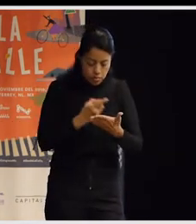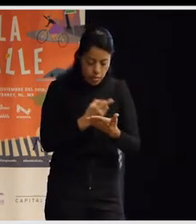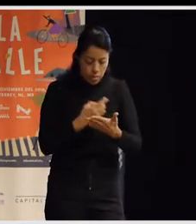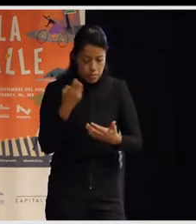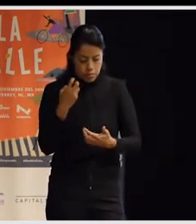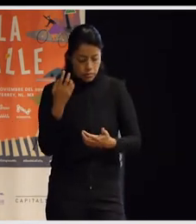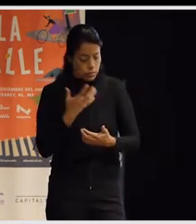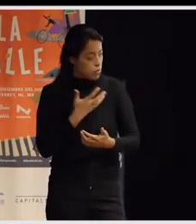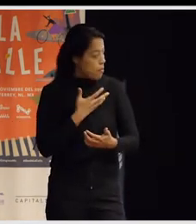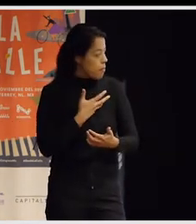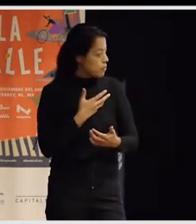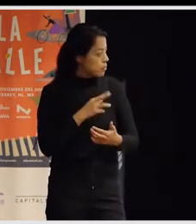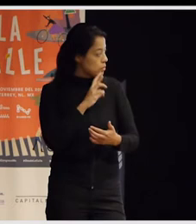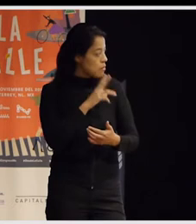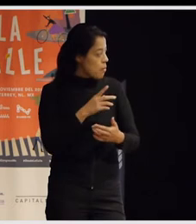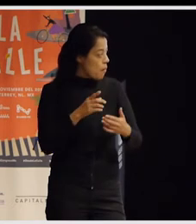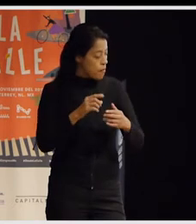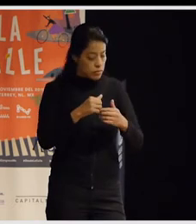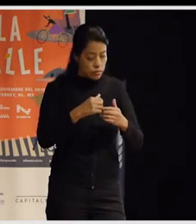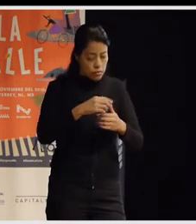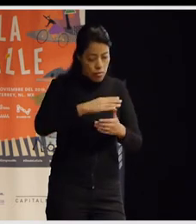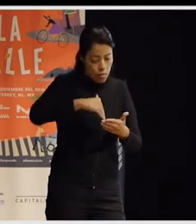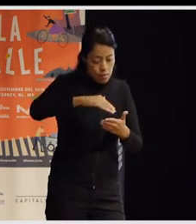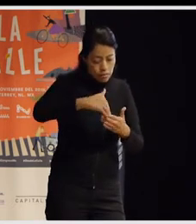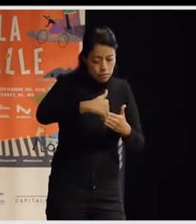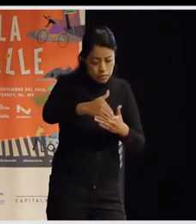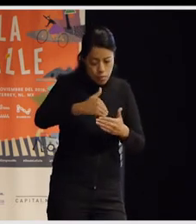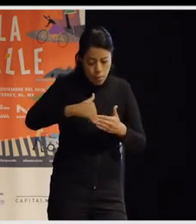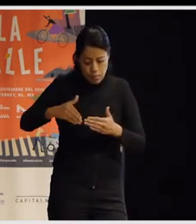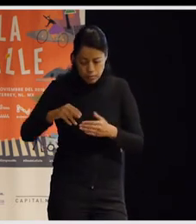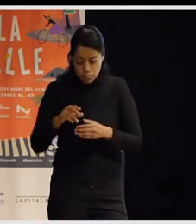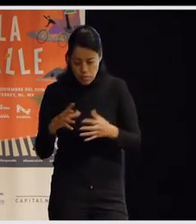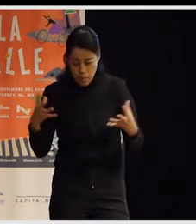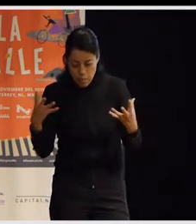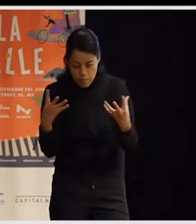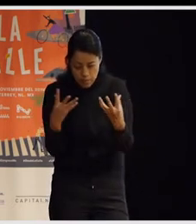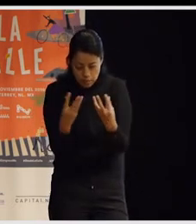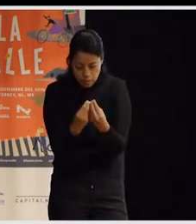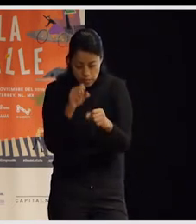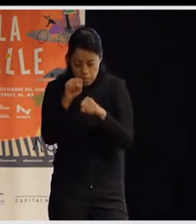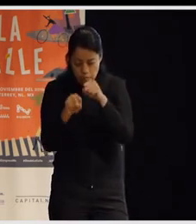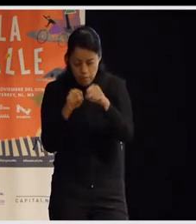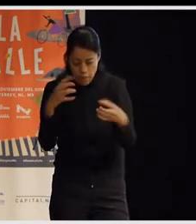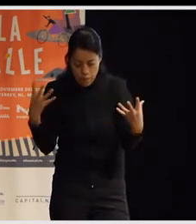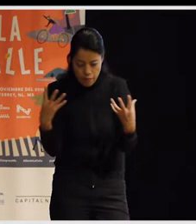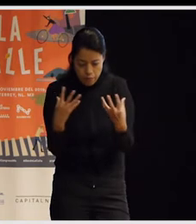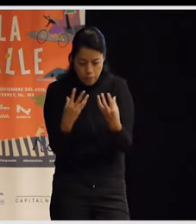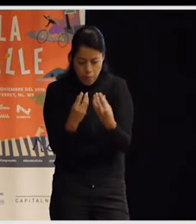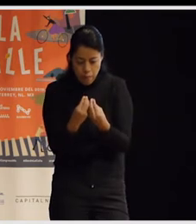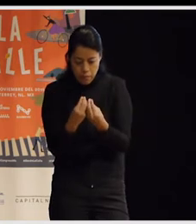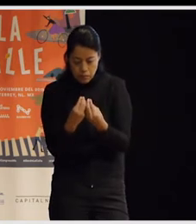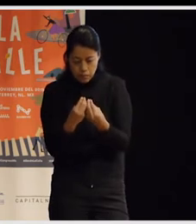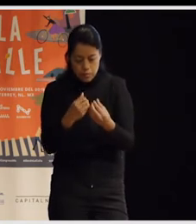con una mejor distribución pero hay una concentración de las bicicletas sin necesidad de tener esa es